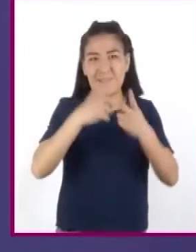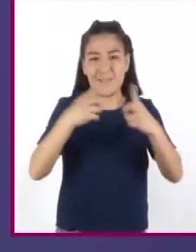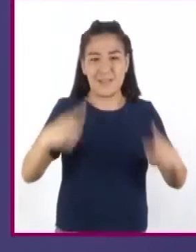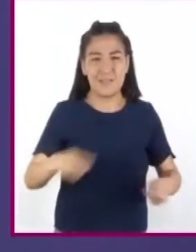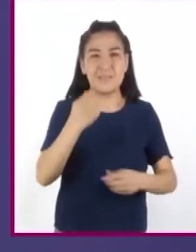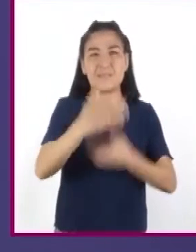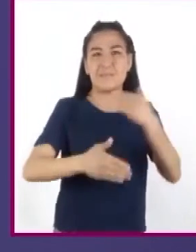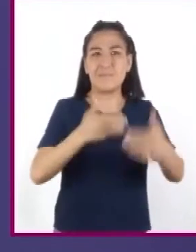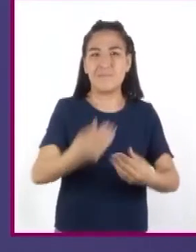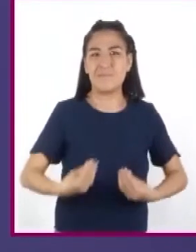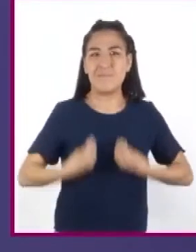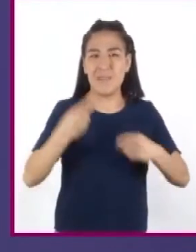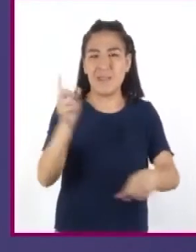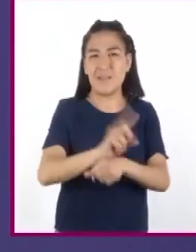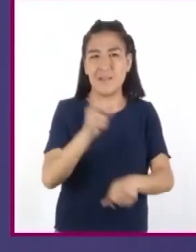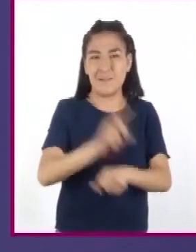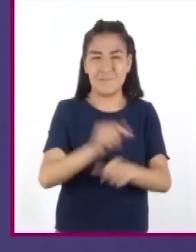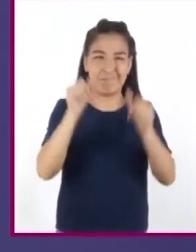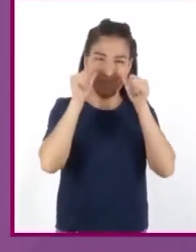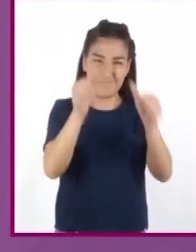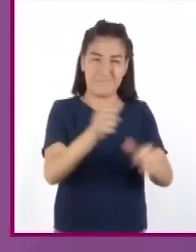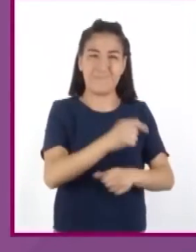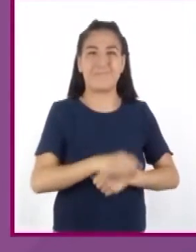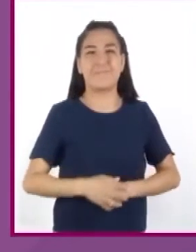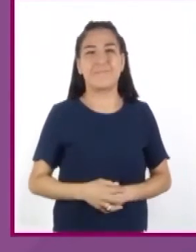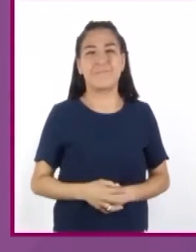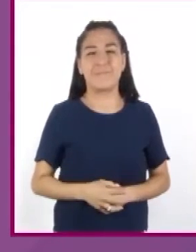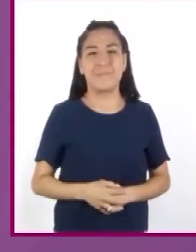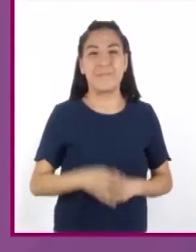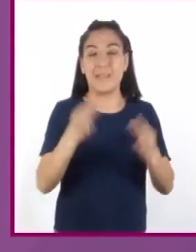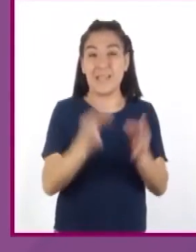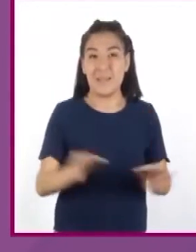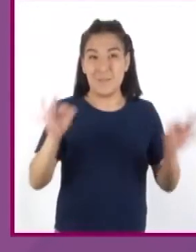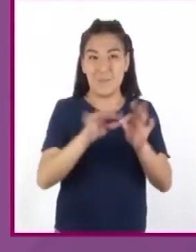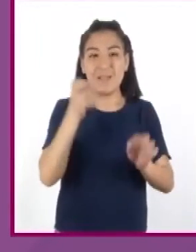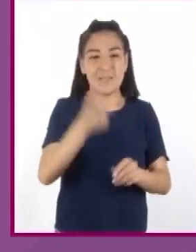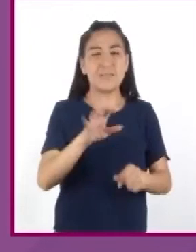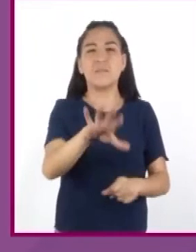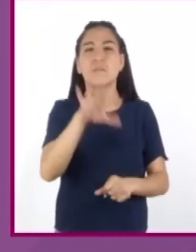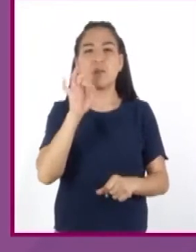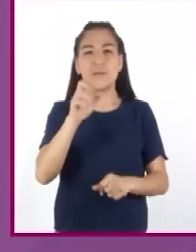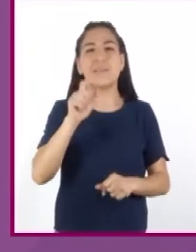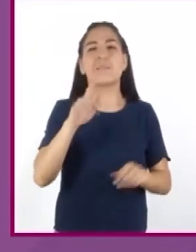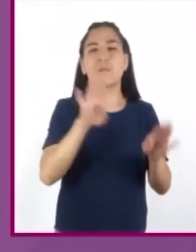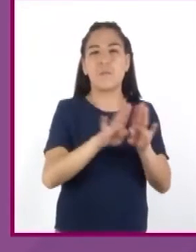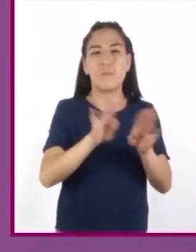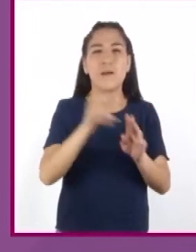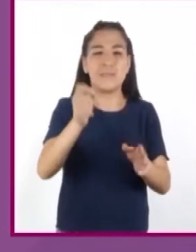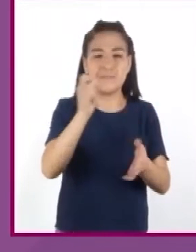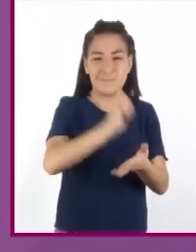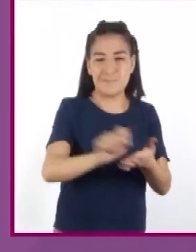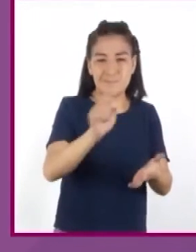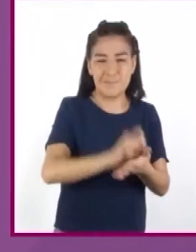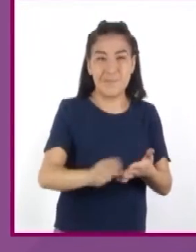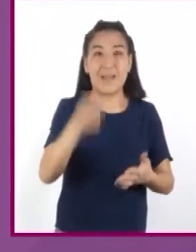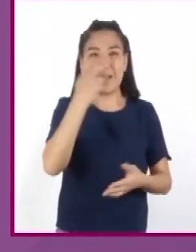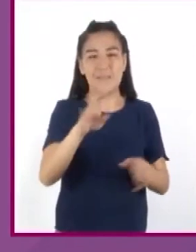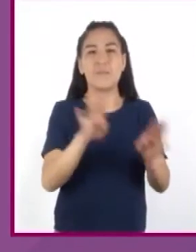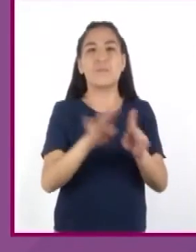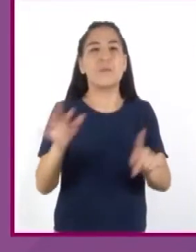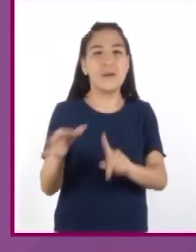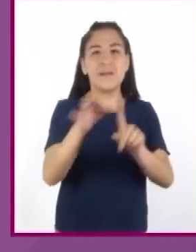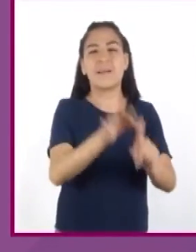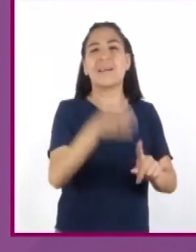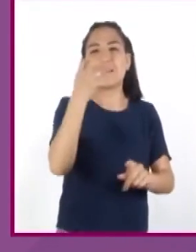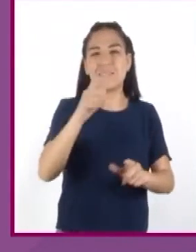vida cotidiana, pongamos atención. La importancia la encontramos en el léxico que heredaron. Ahí es donde se muestra la influencia de